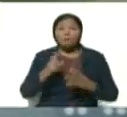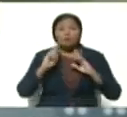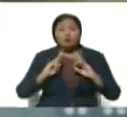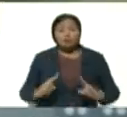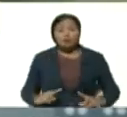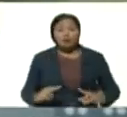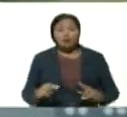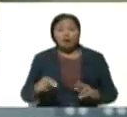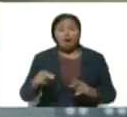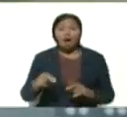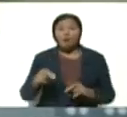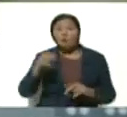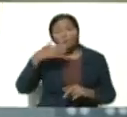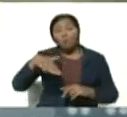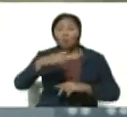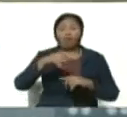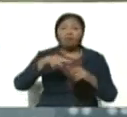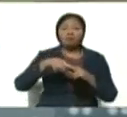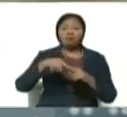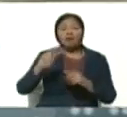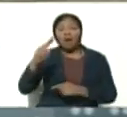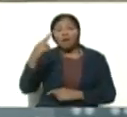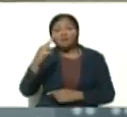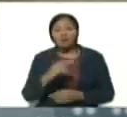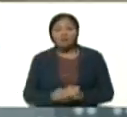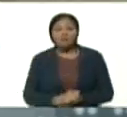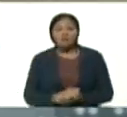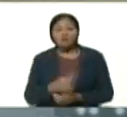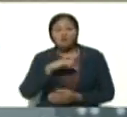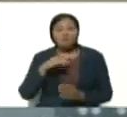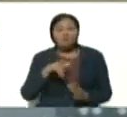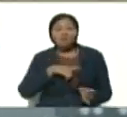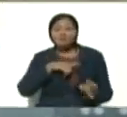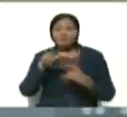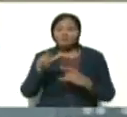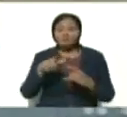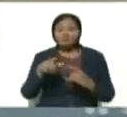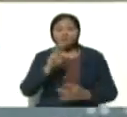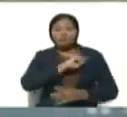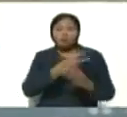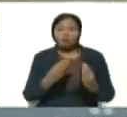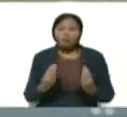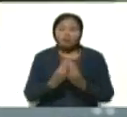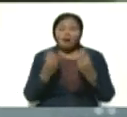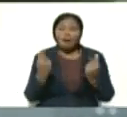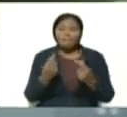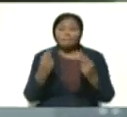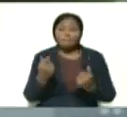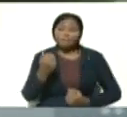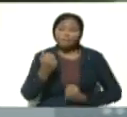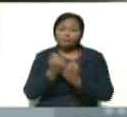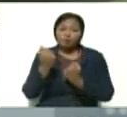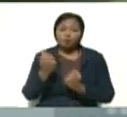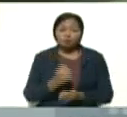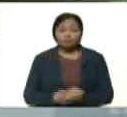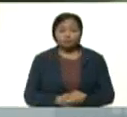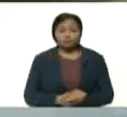Haití. Un puente aéreo de ayuda, una fuerza de tarea activada para